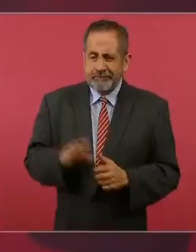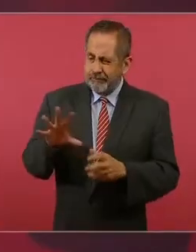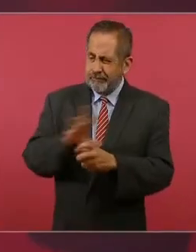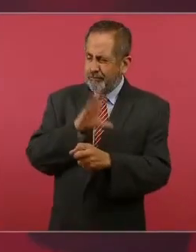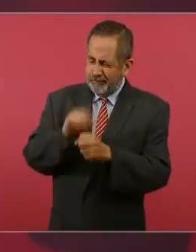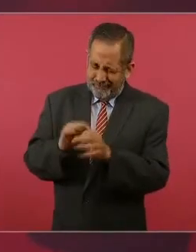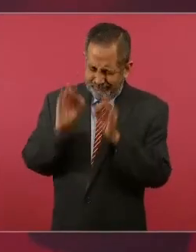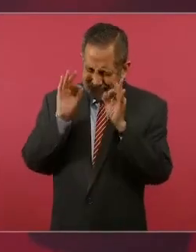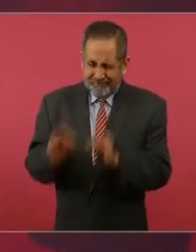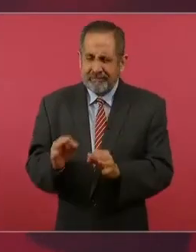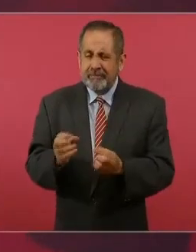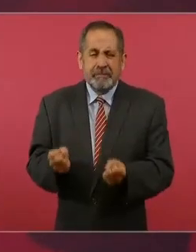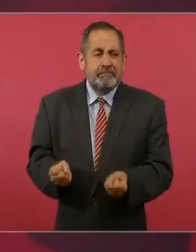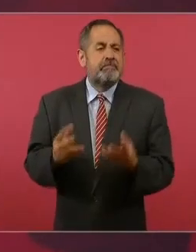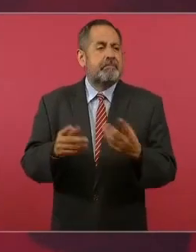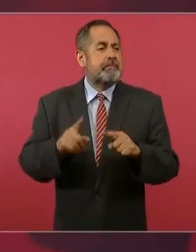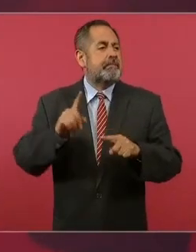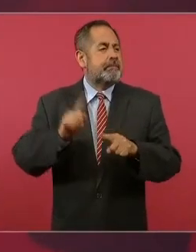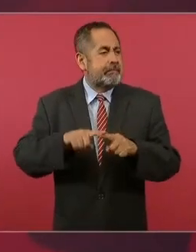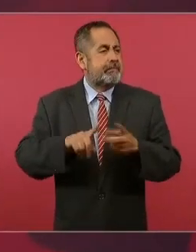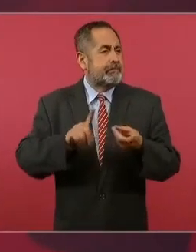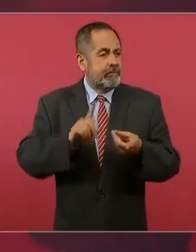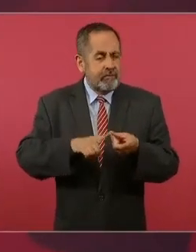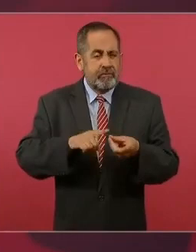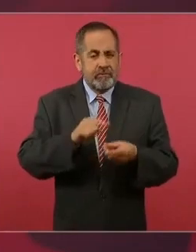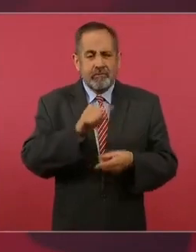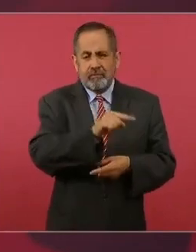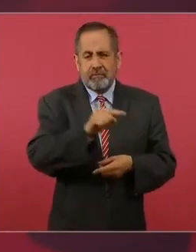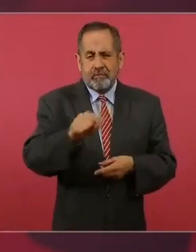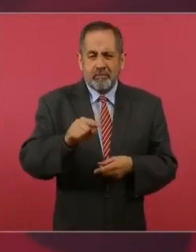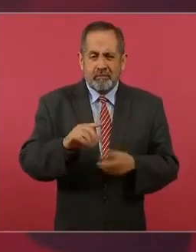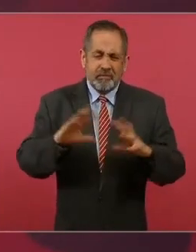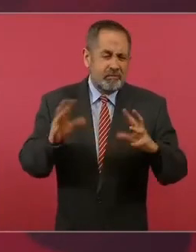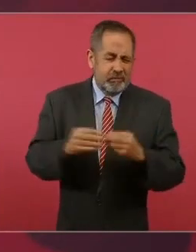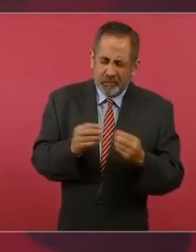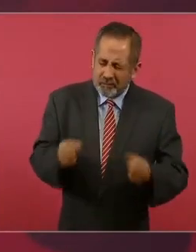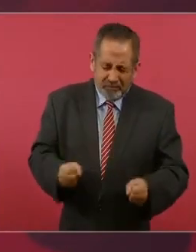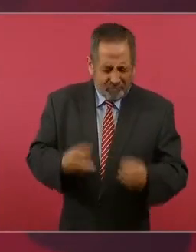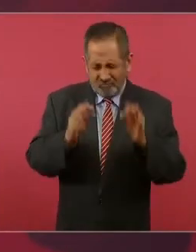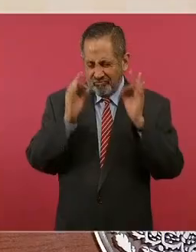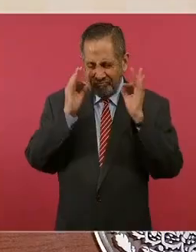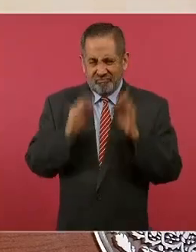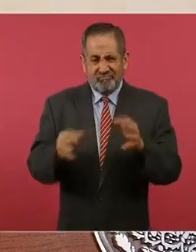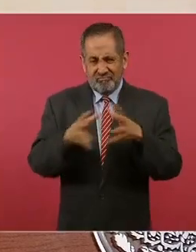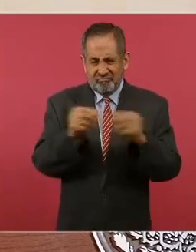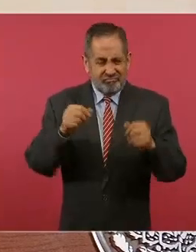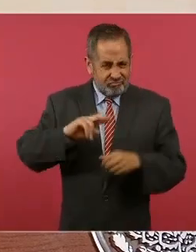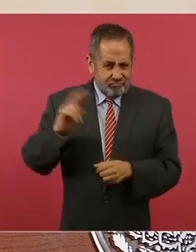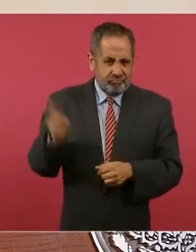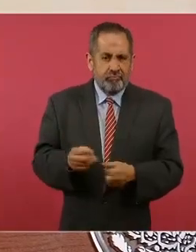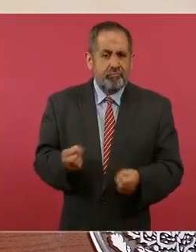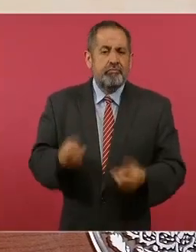plena certeza de cuántos desaparecidos hay realmente.